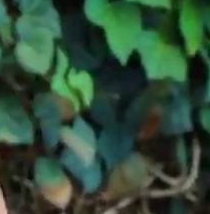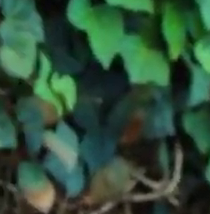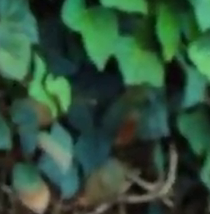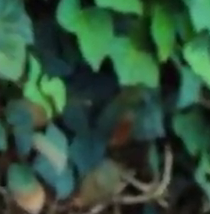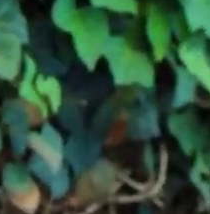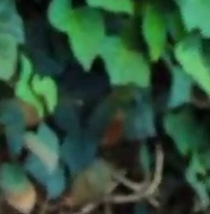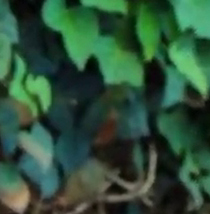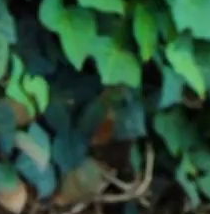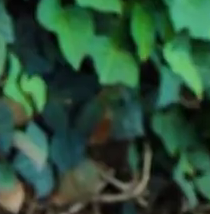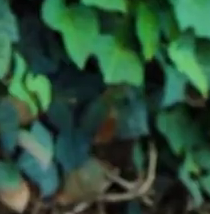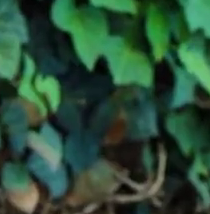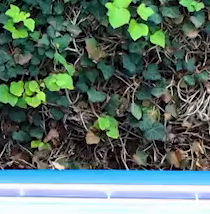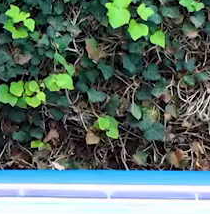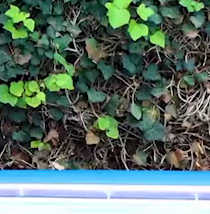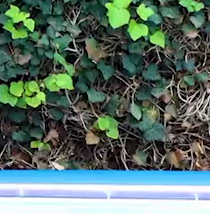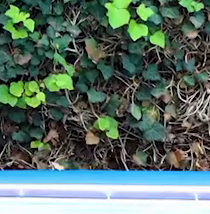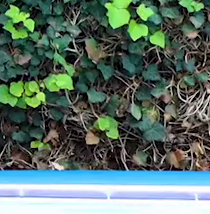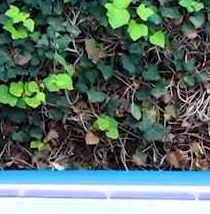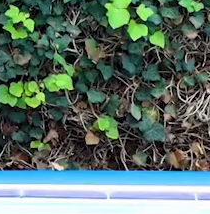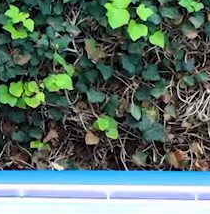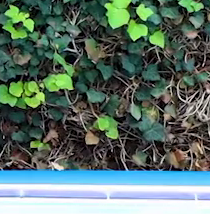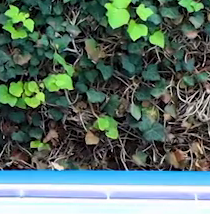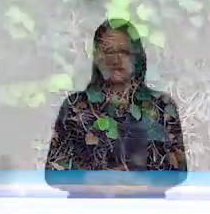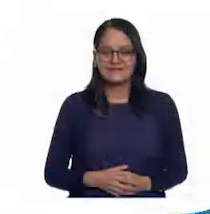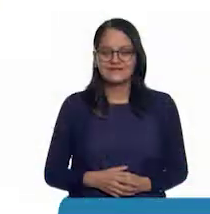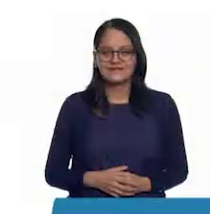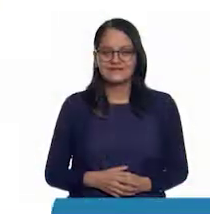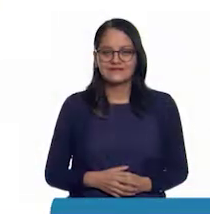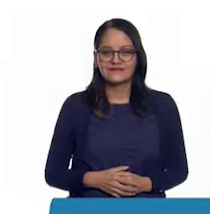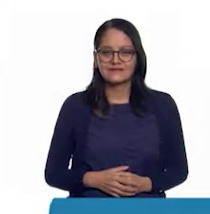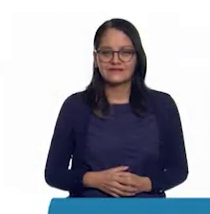alto. Descansamos, respiramos.